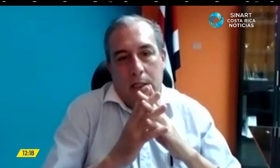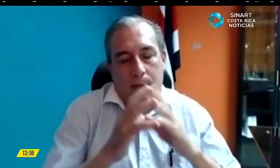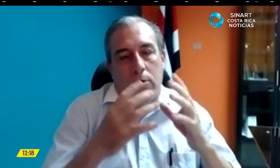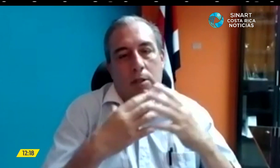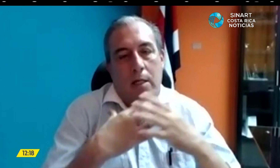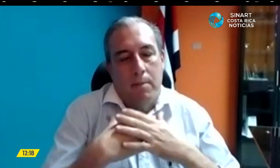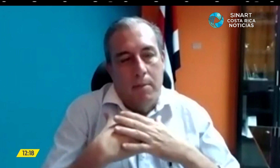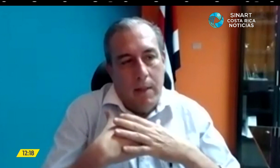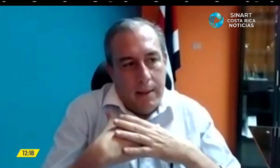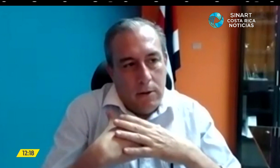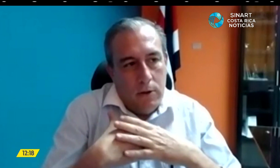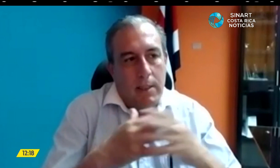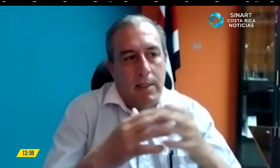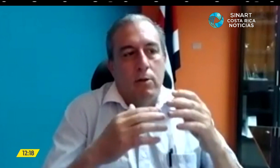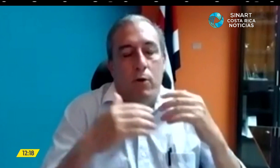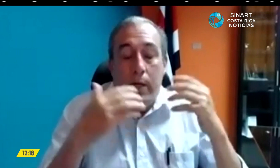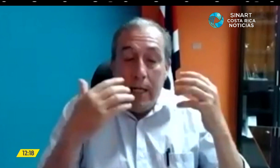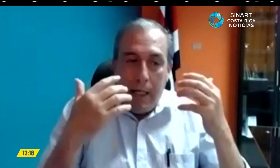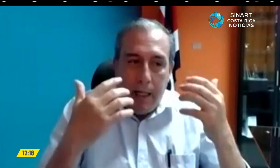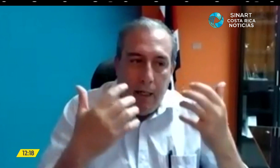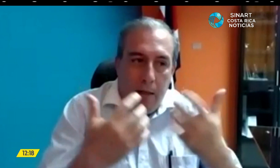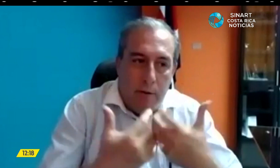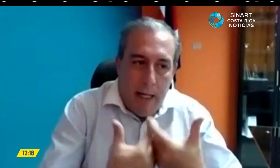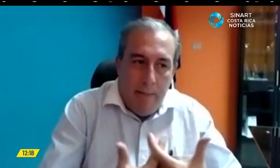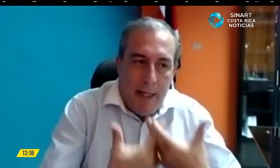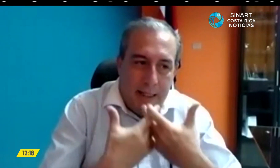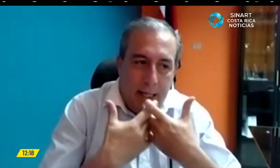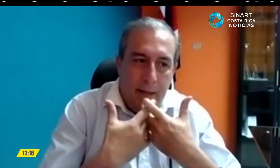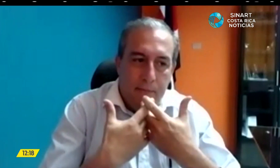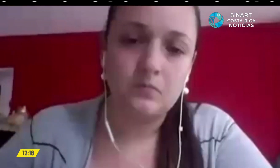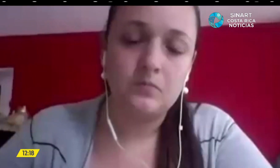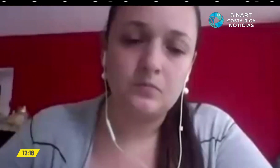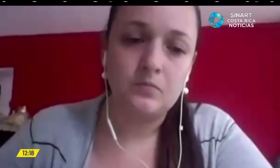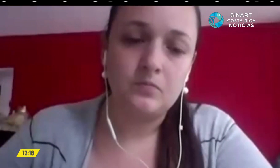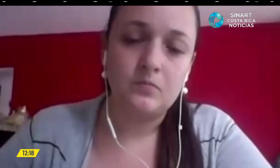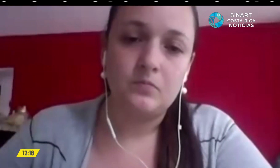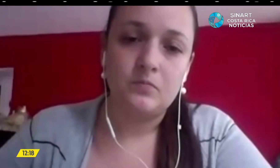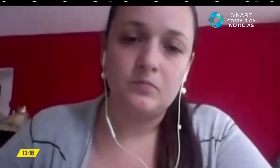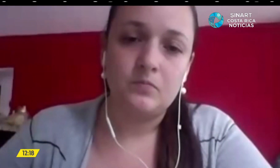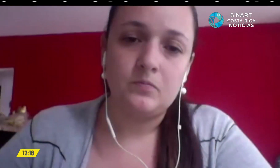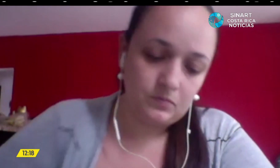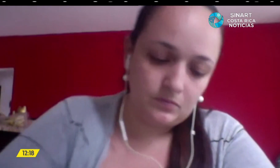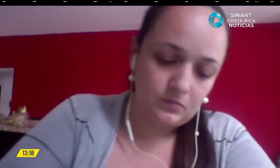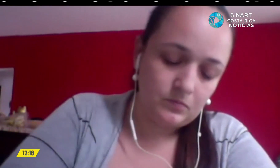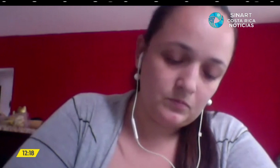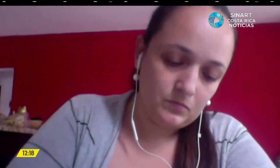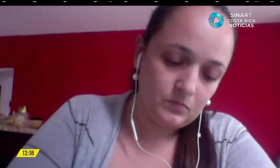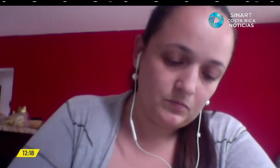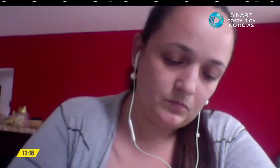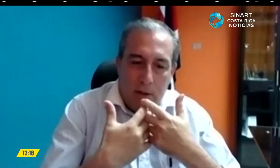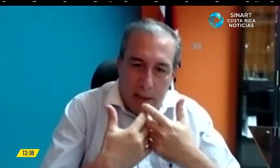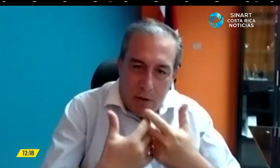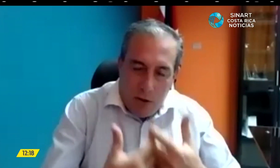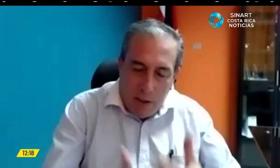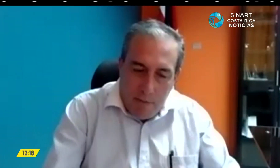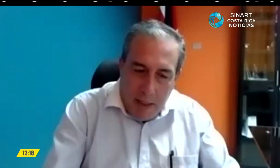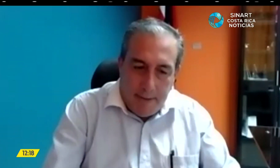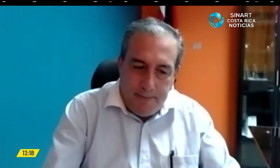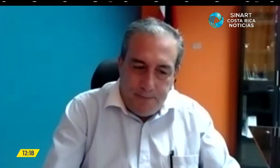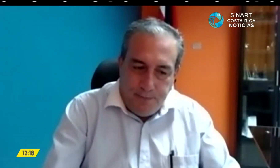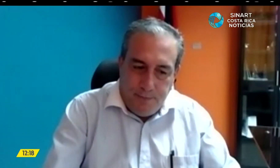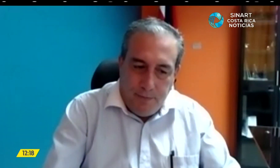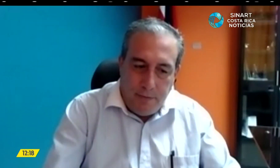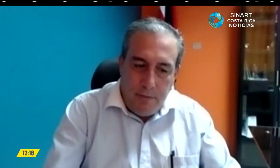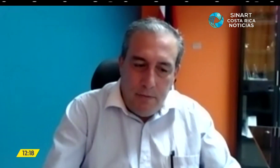los aspectos que más nos llena de orgullo y que realmente da fe de que estamos haciendo las cosas